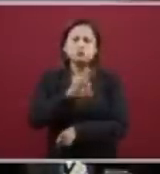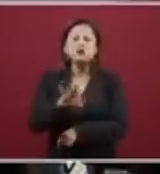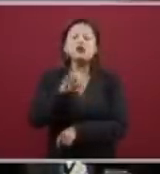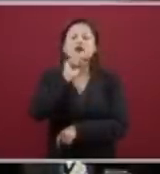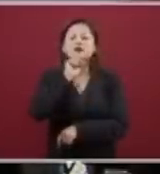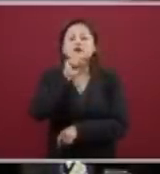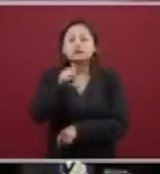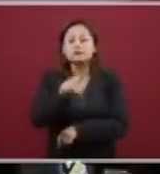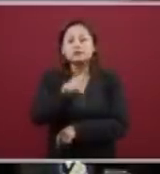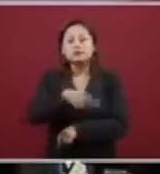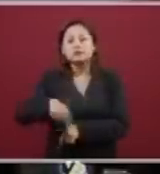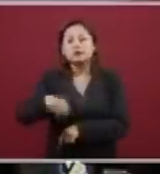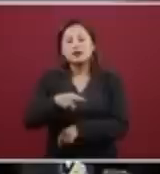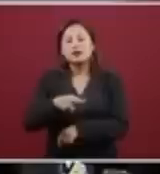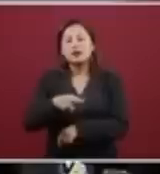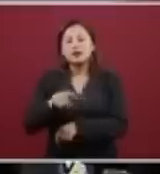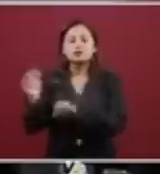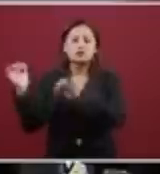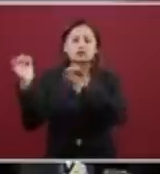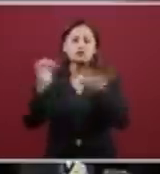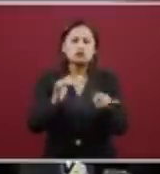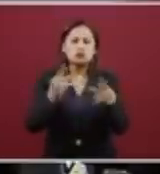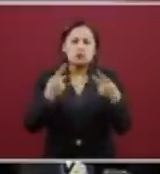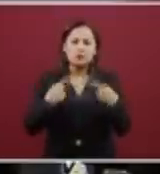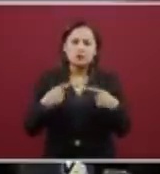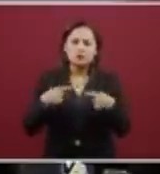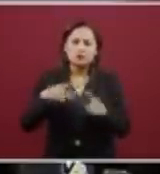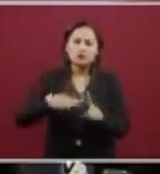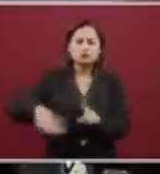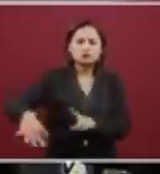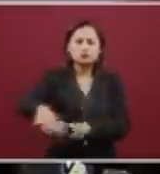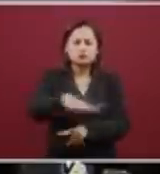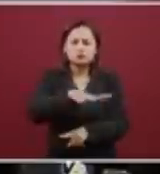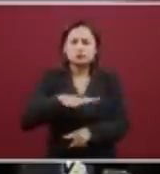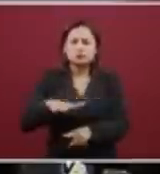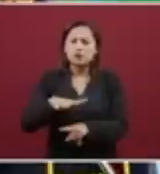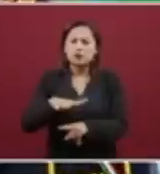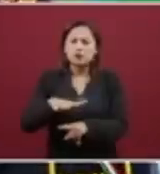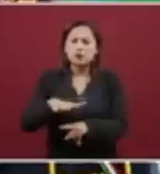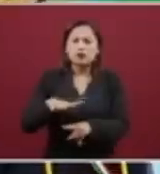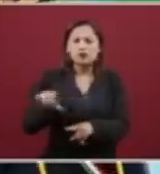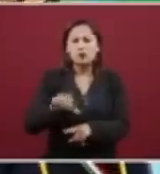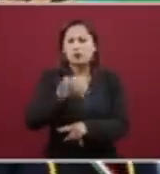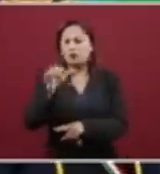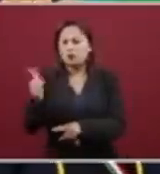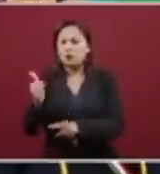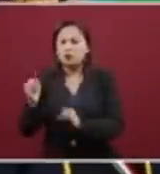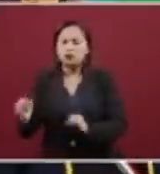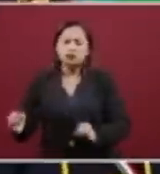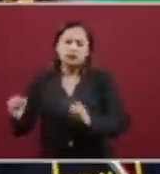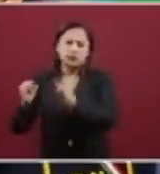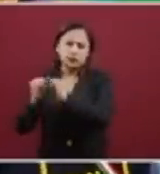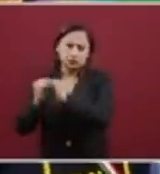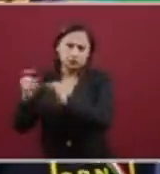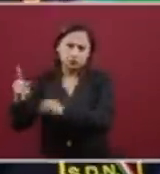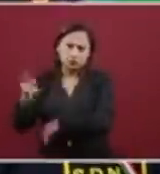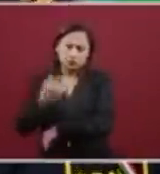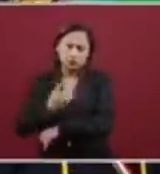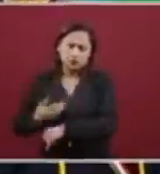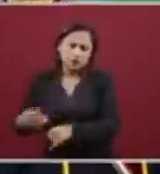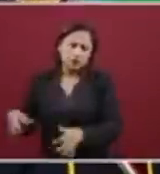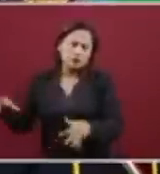intermodal de pasajeros para que dentro de la planeación que se está llevando con las demás dependencias del ejecutivo federal puedan arribar